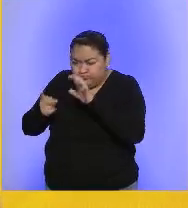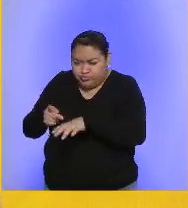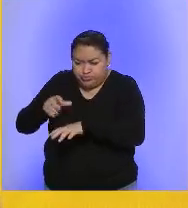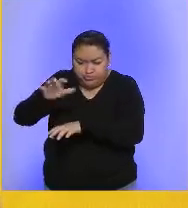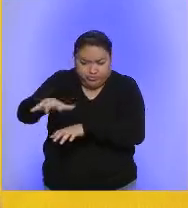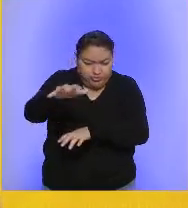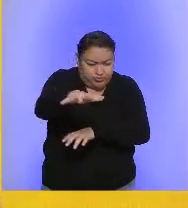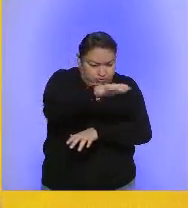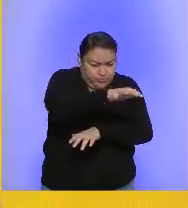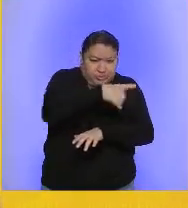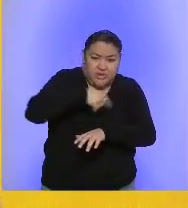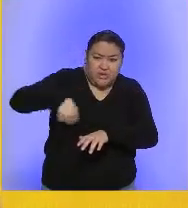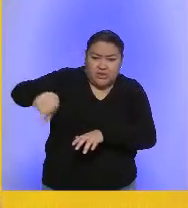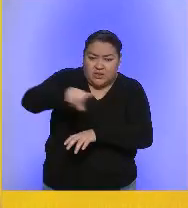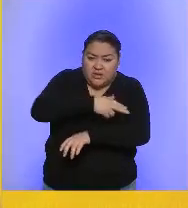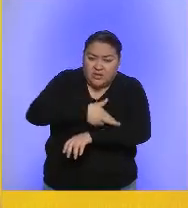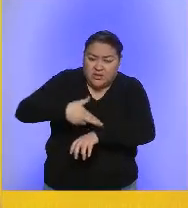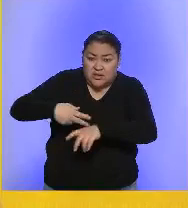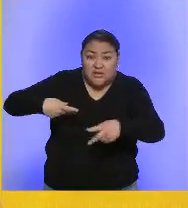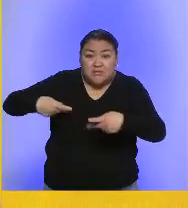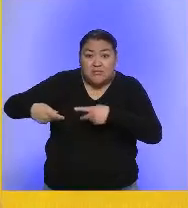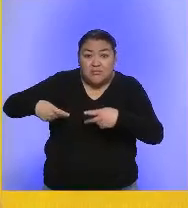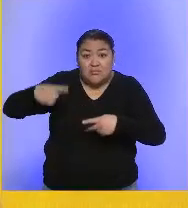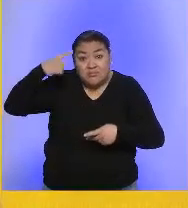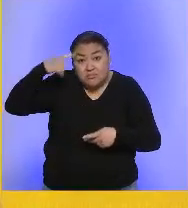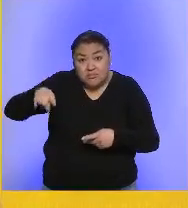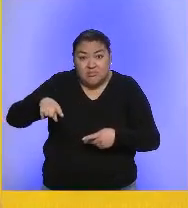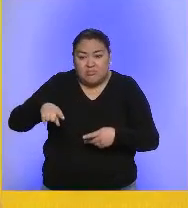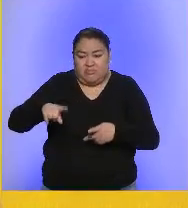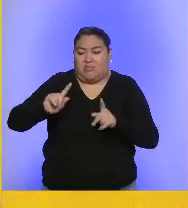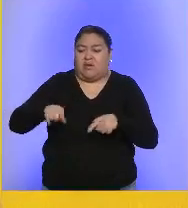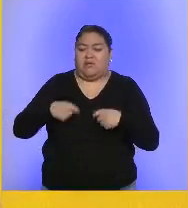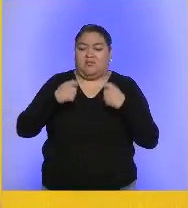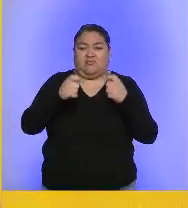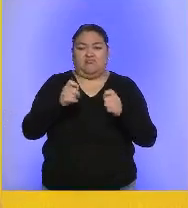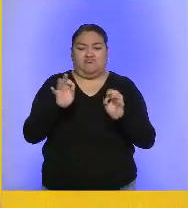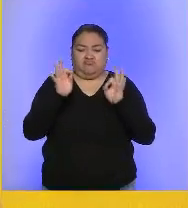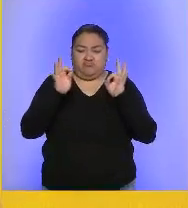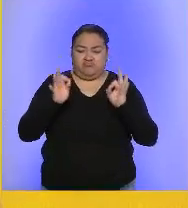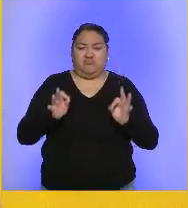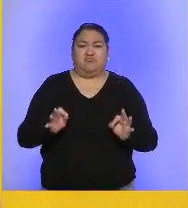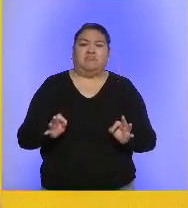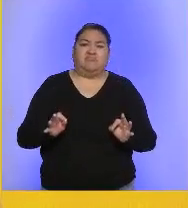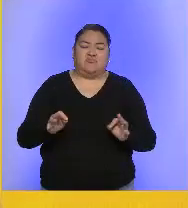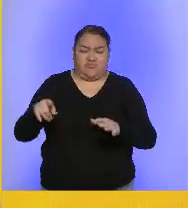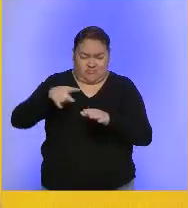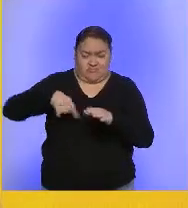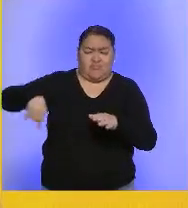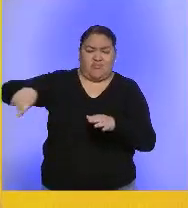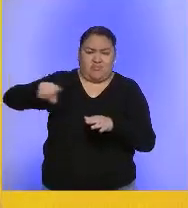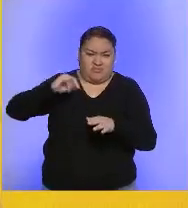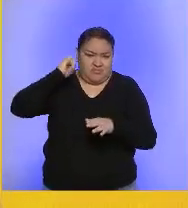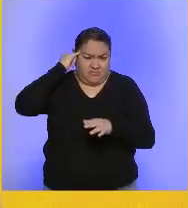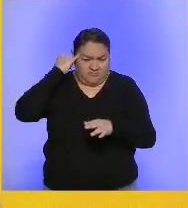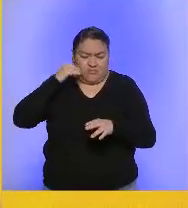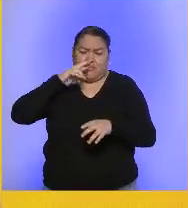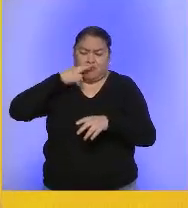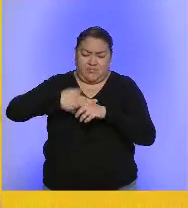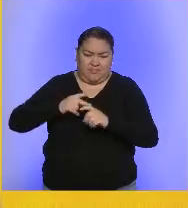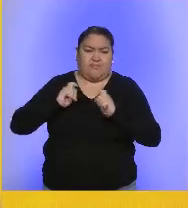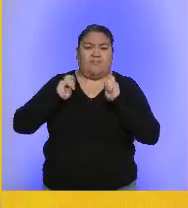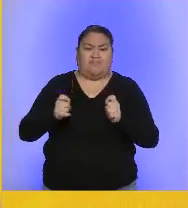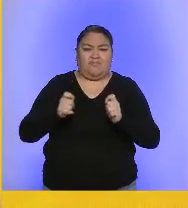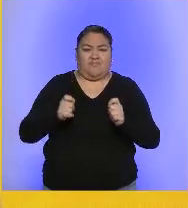para una representación efectiva de nuestros pueblos originarios en el estado de Nayarit. Gracias a estas